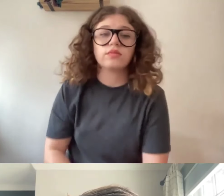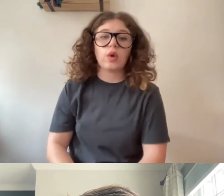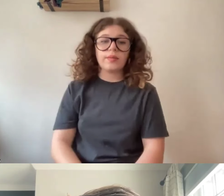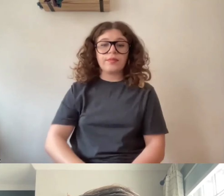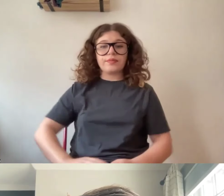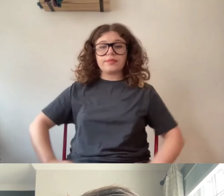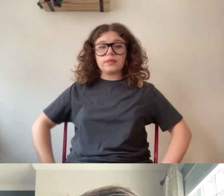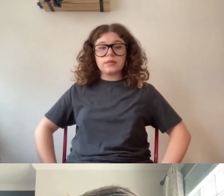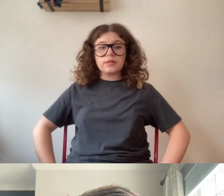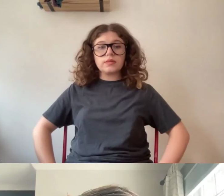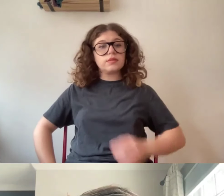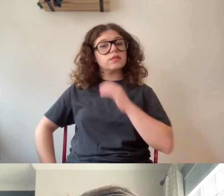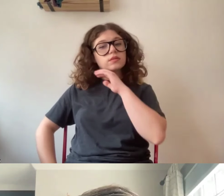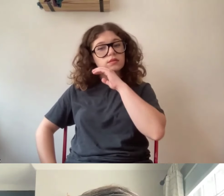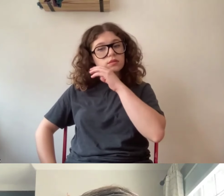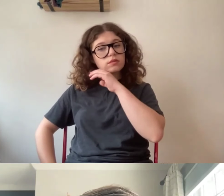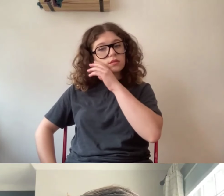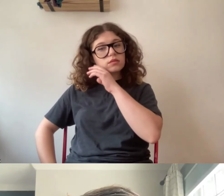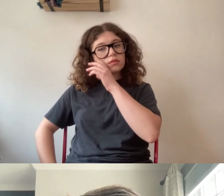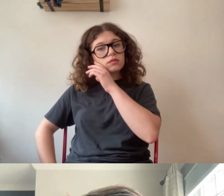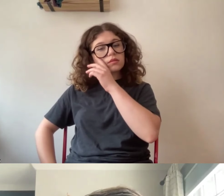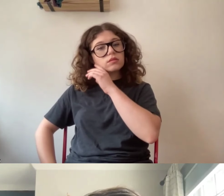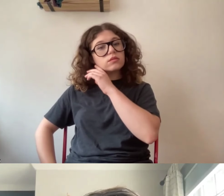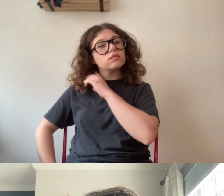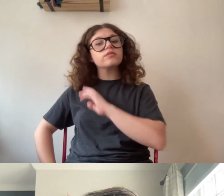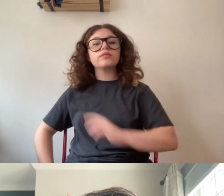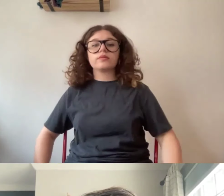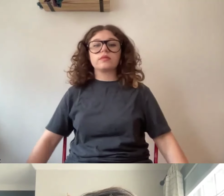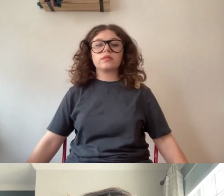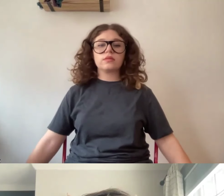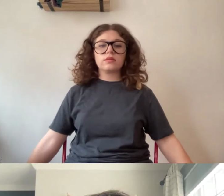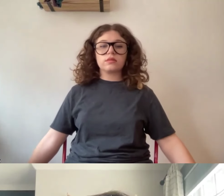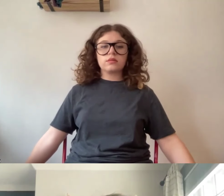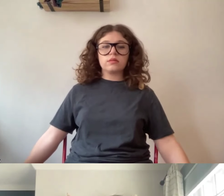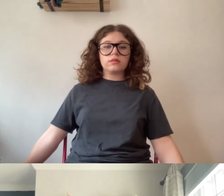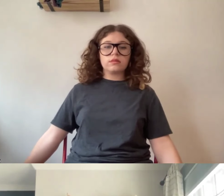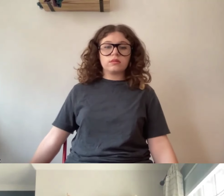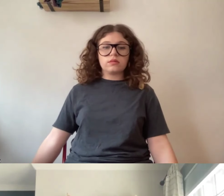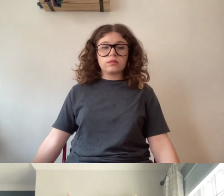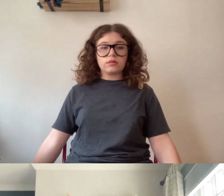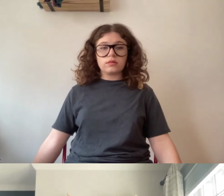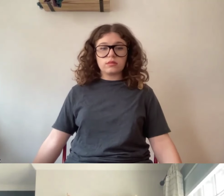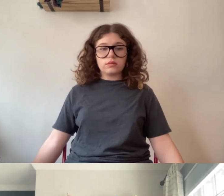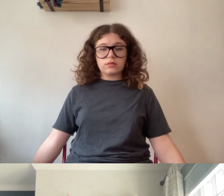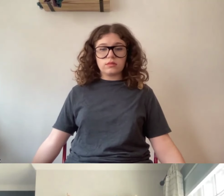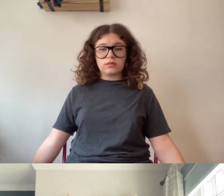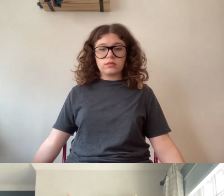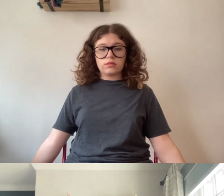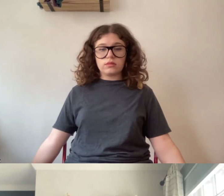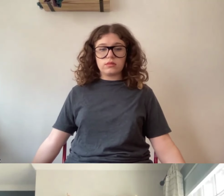más. Ahí les va a salir un menú desplegado con varias opciones. Selecciona la